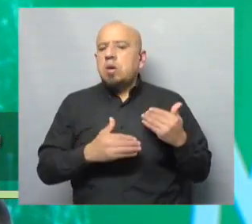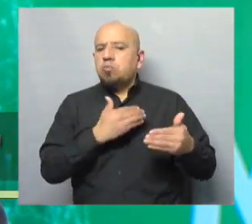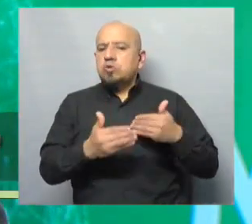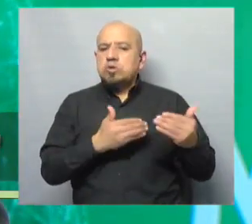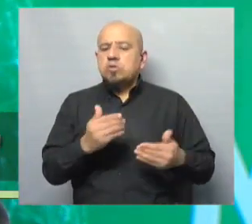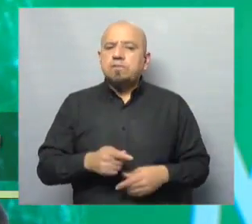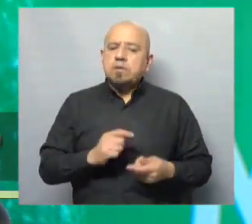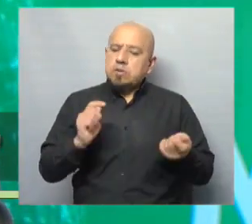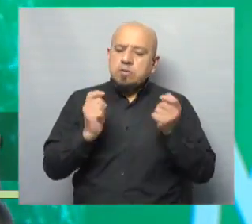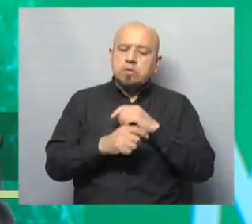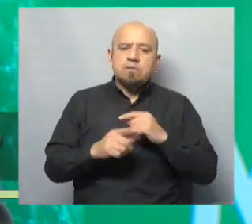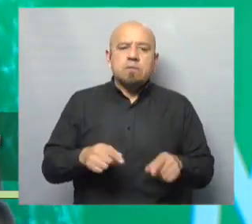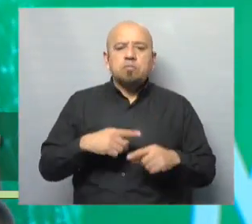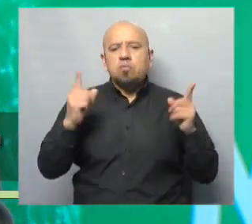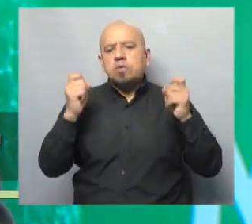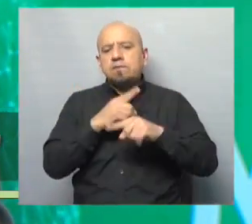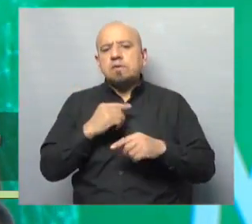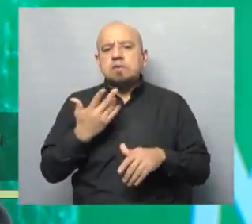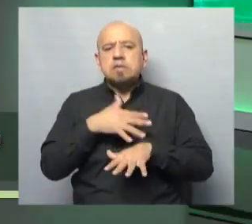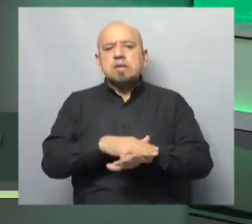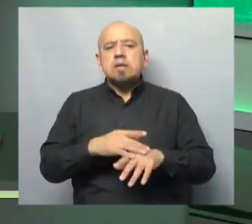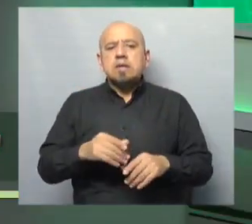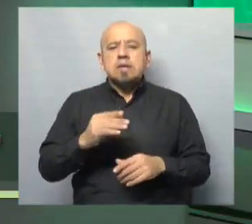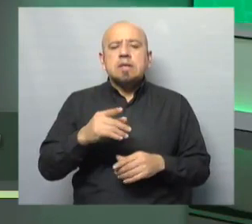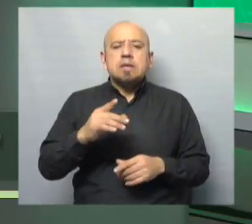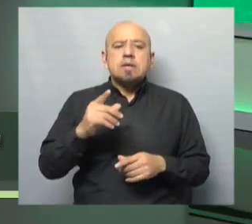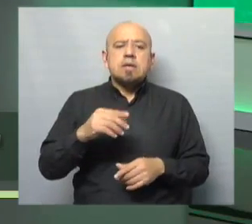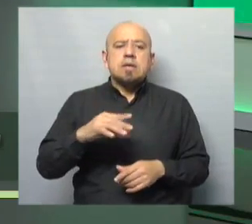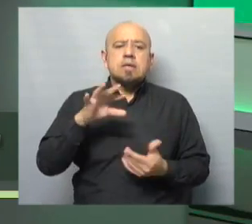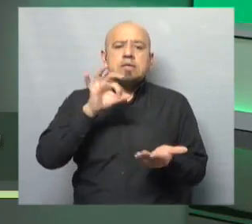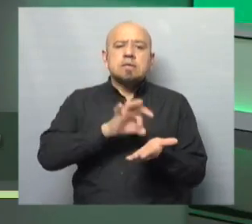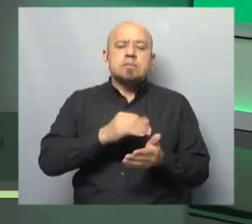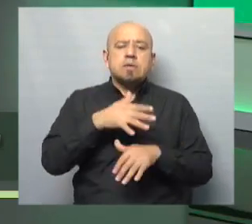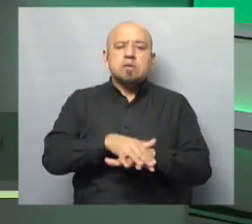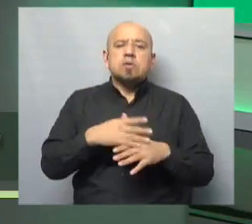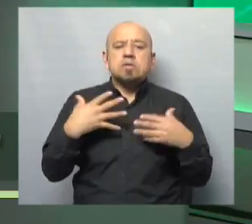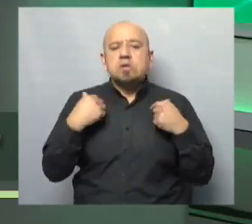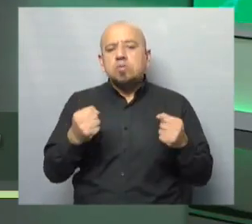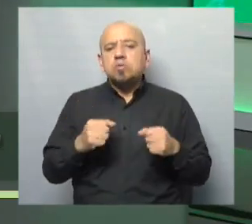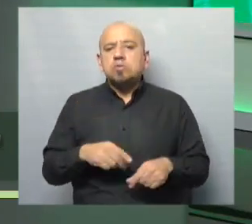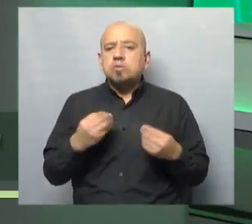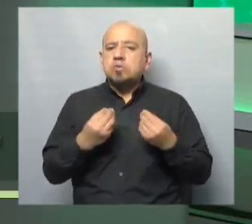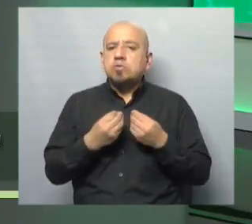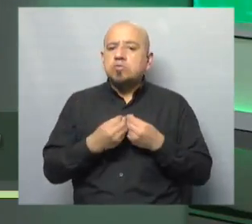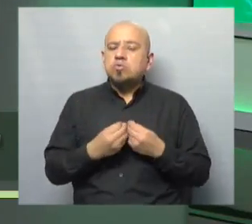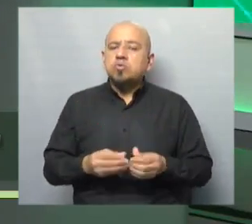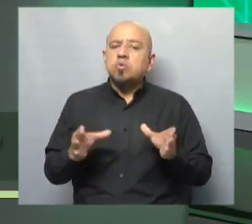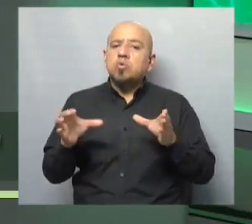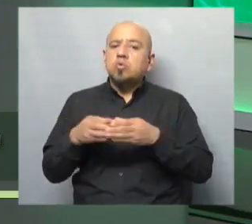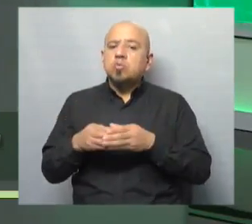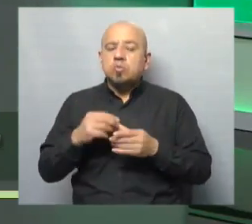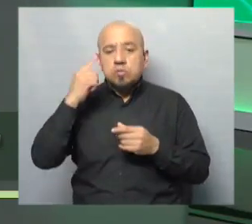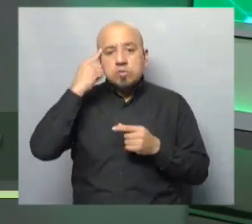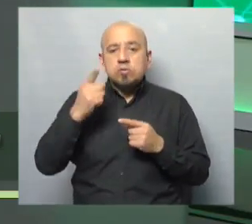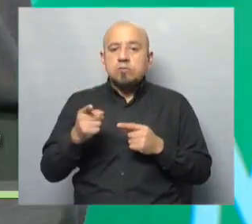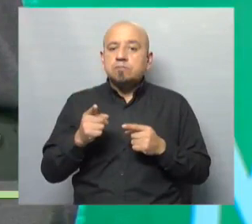difícil integrar al sistema integrado de salud valga la redundancia a muchos colectivos que consideraban que